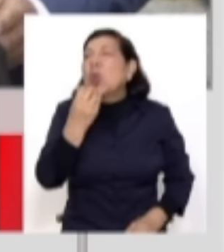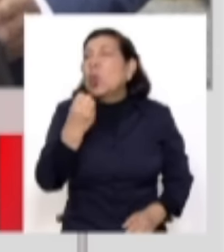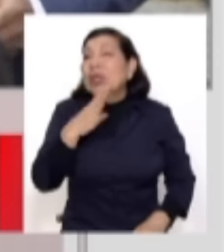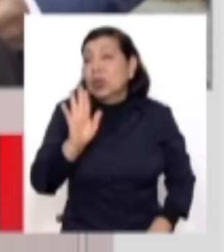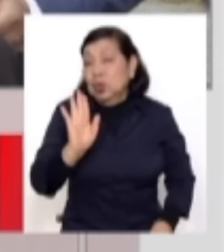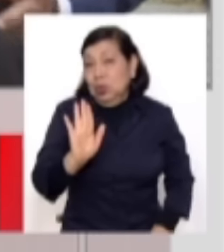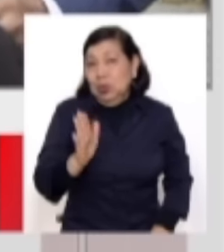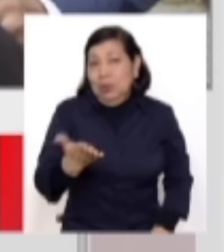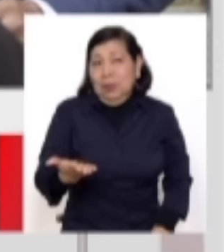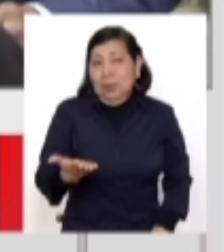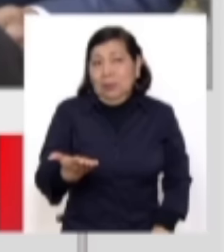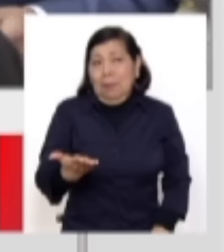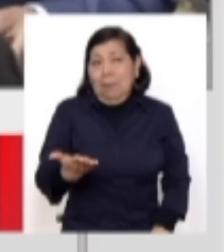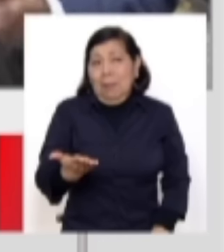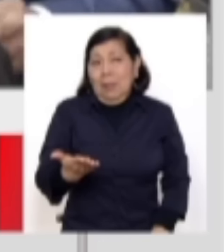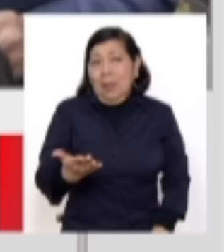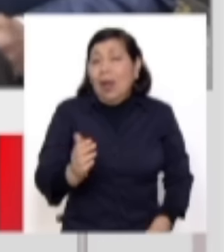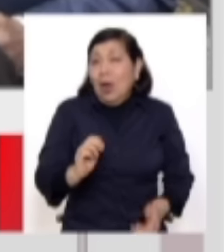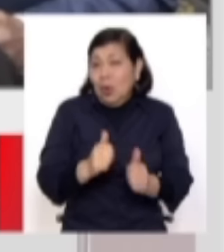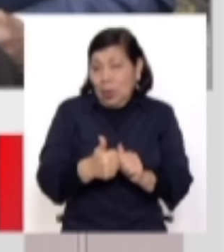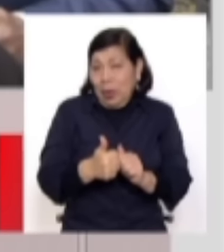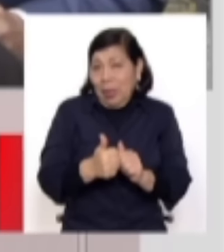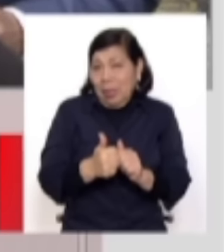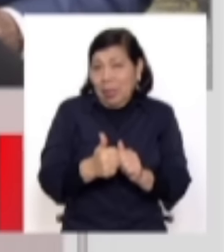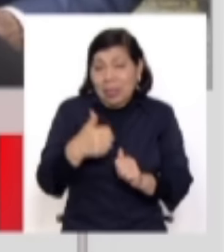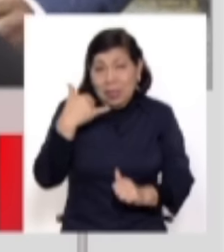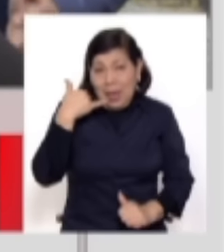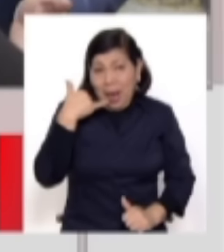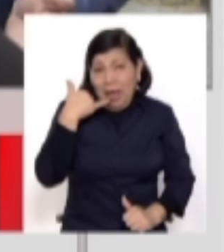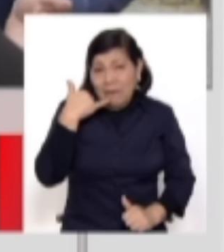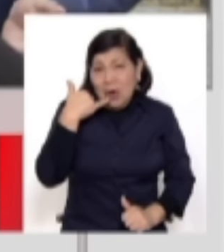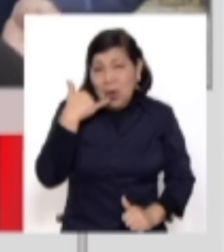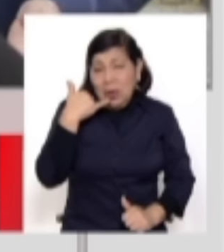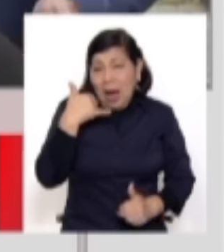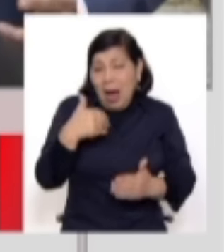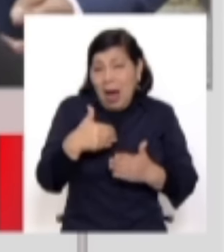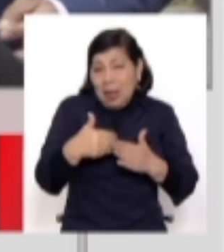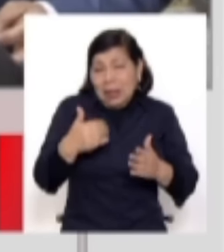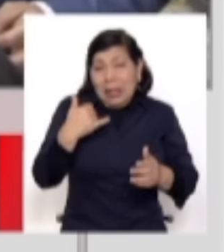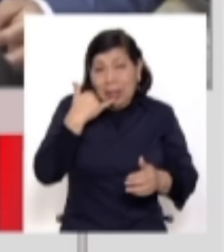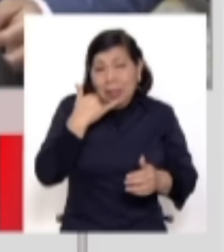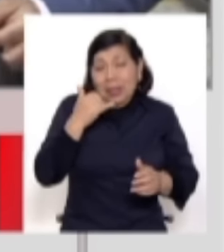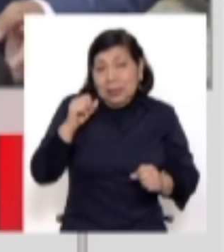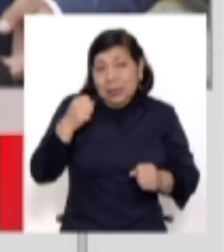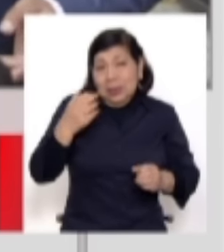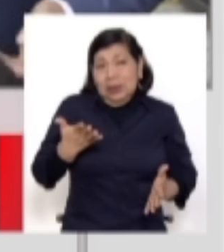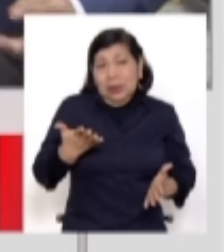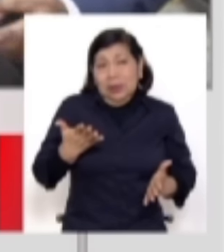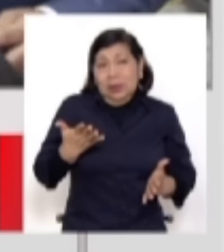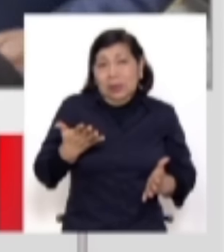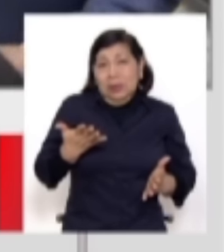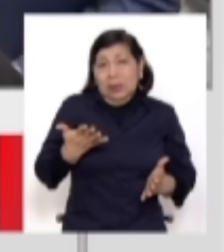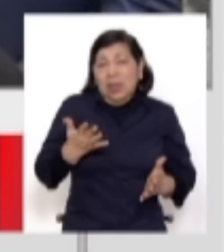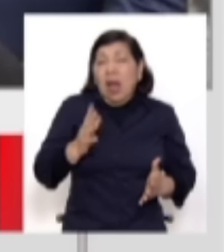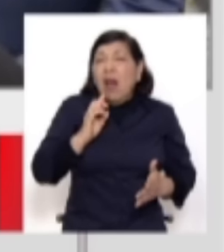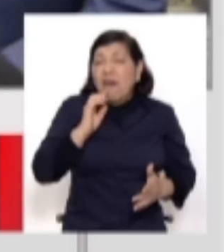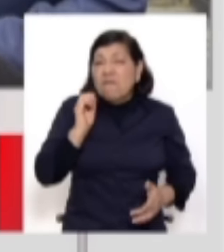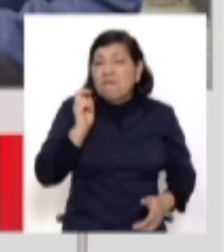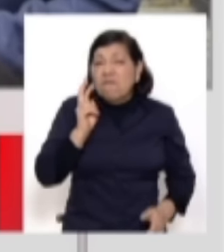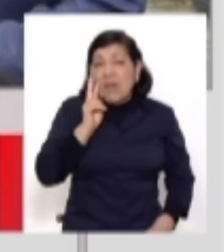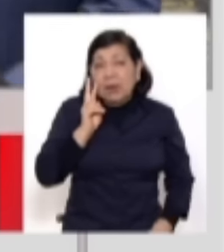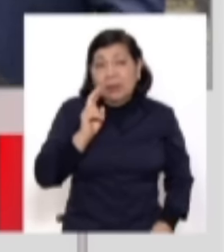señala de que ya incluso el número lo había cambiado porque tenía anteriormente también llamadas que eran, digamos, un tanto